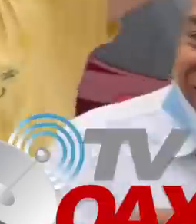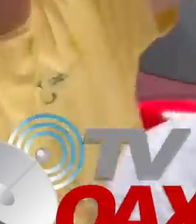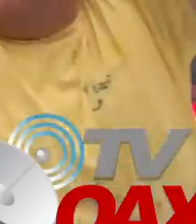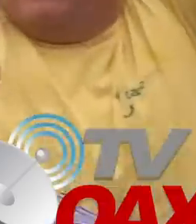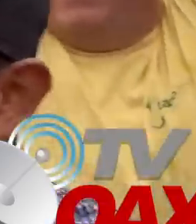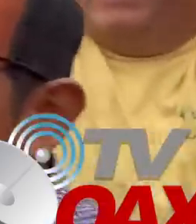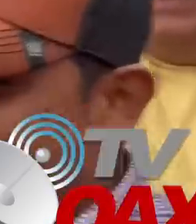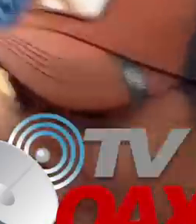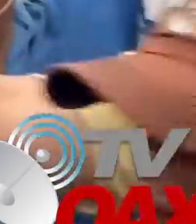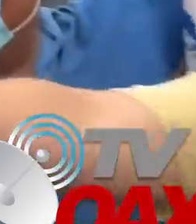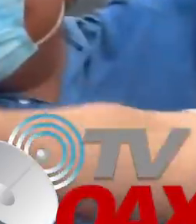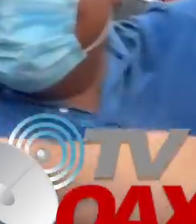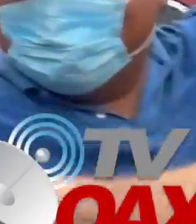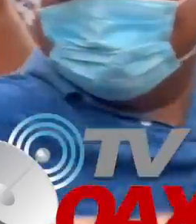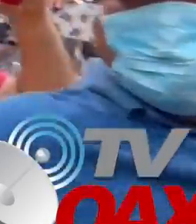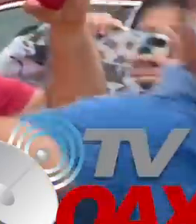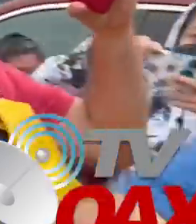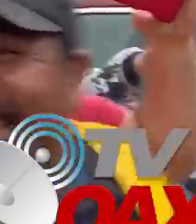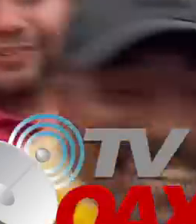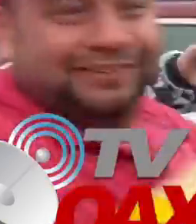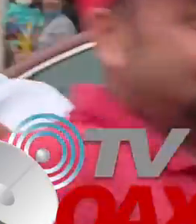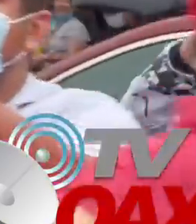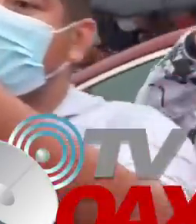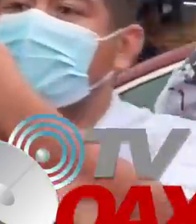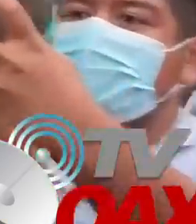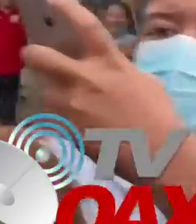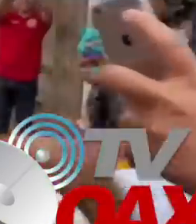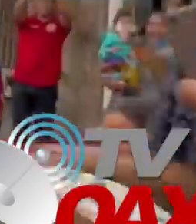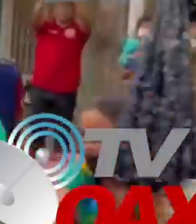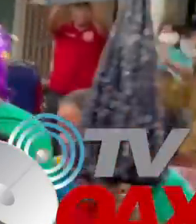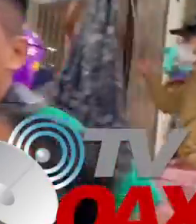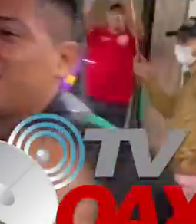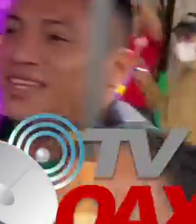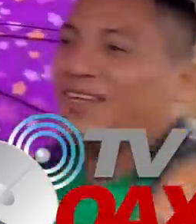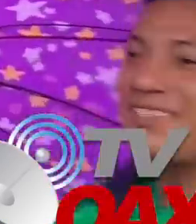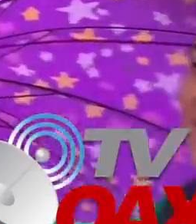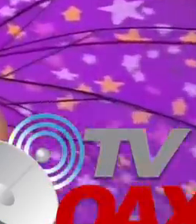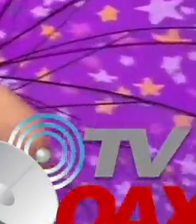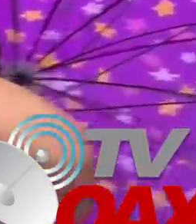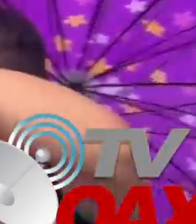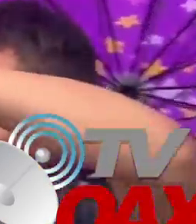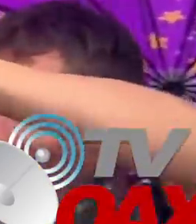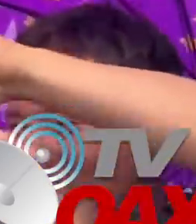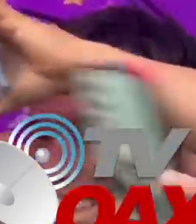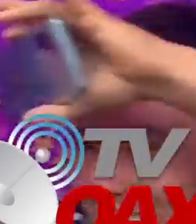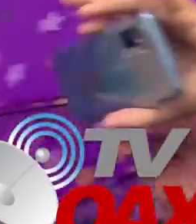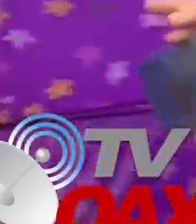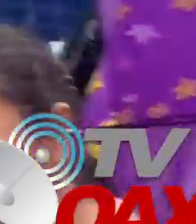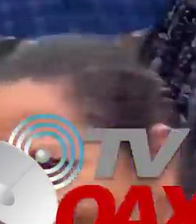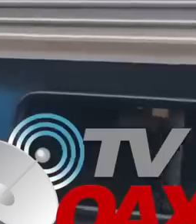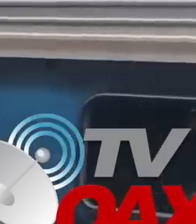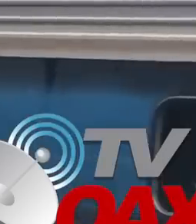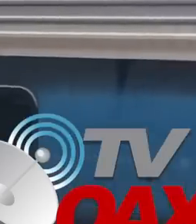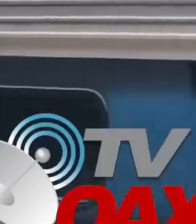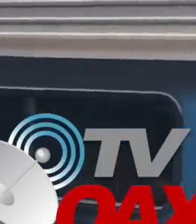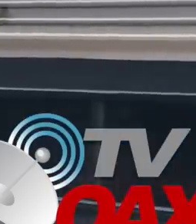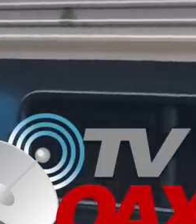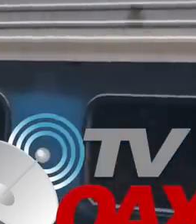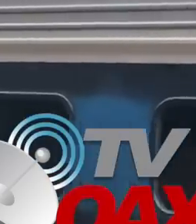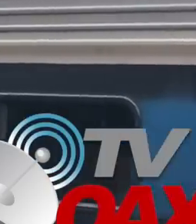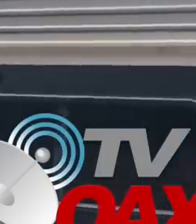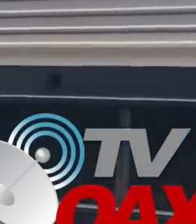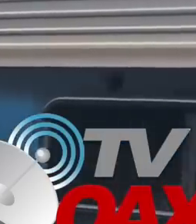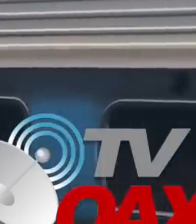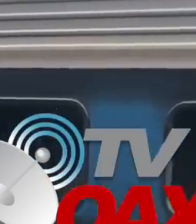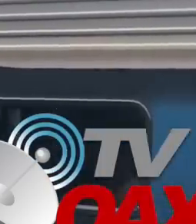entidad oaxaqueña para realizar una prueba del ferrocarril del Istmo de Tehuantepec. Estas son las primeras